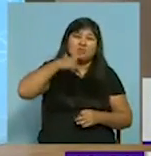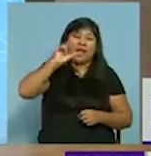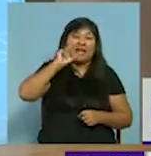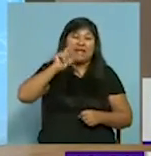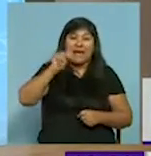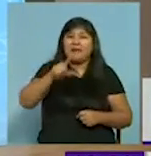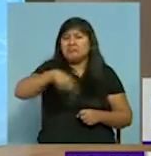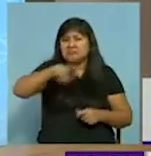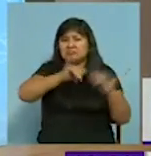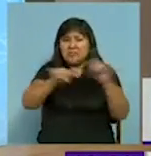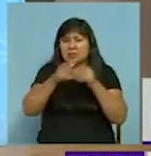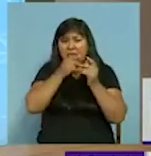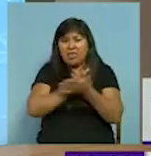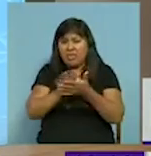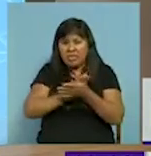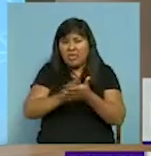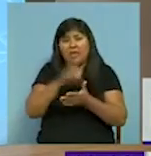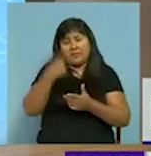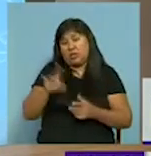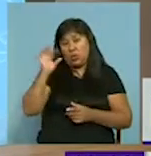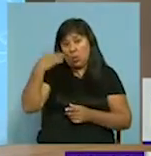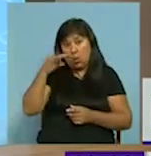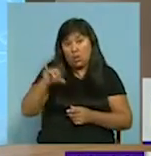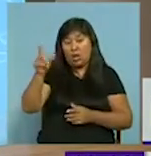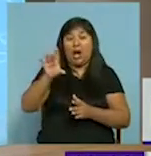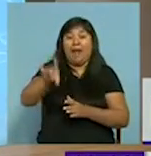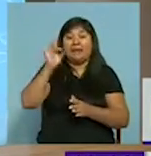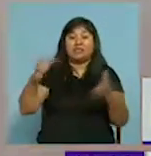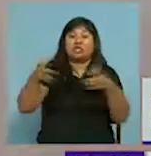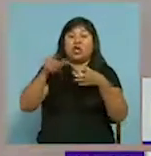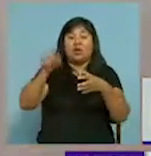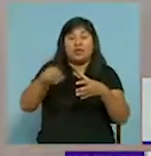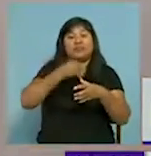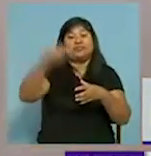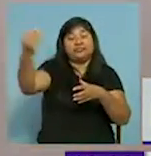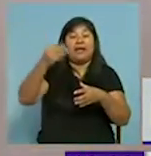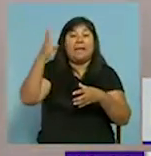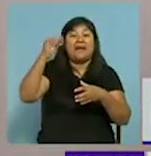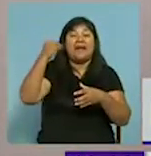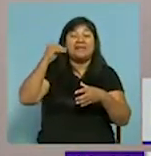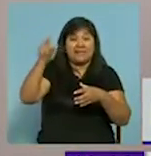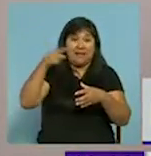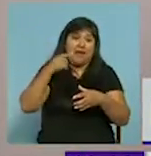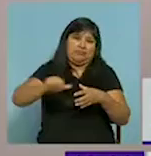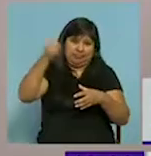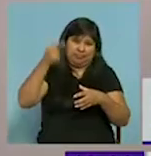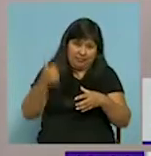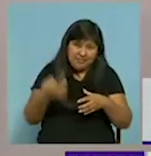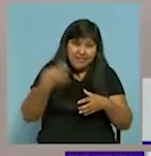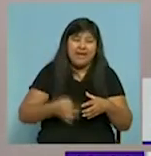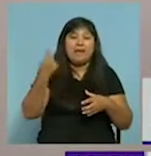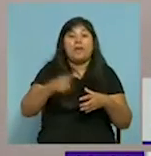mundial de brasil no tenía unas inferiores o unas sub-17 una sub-20 preparada es más fácil